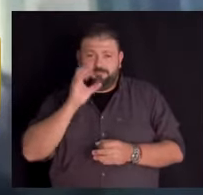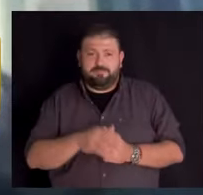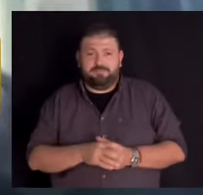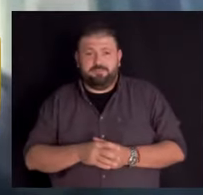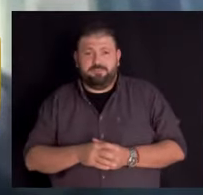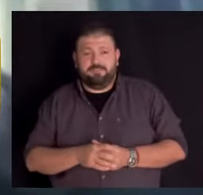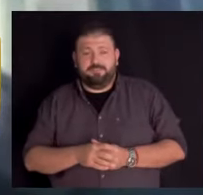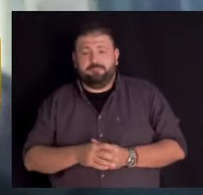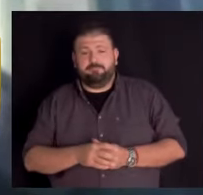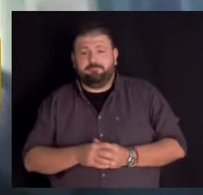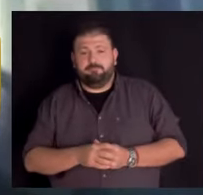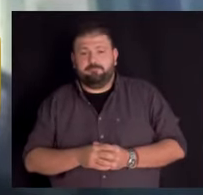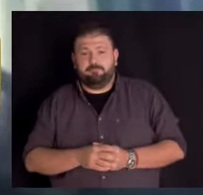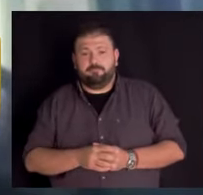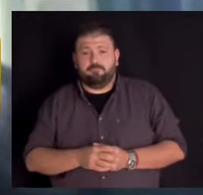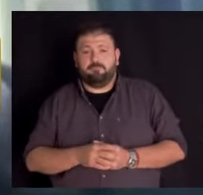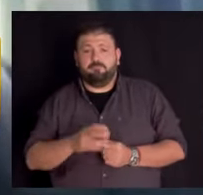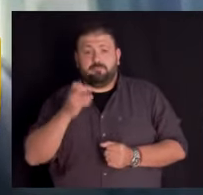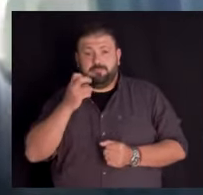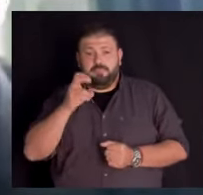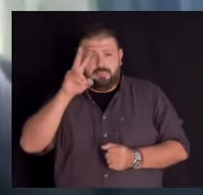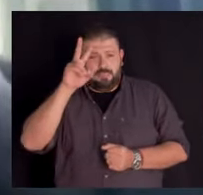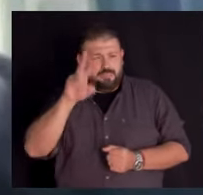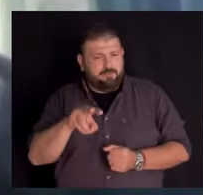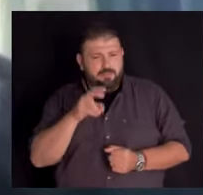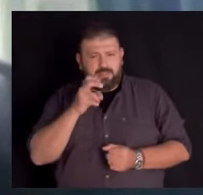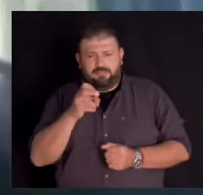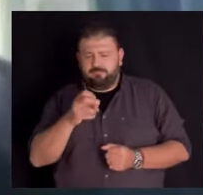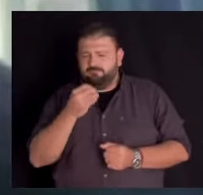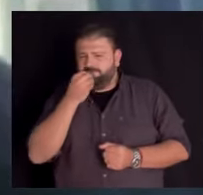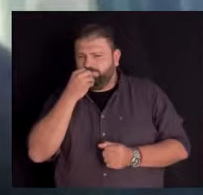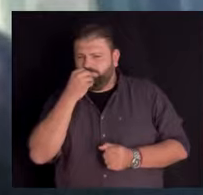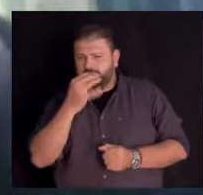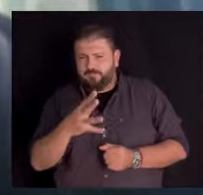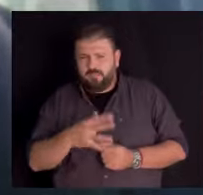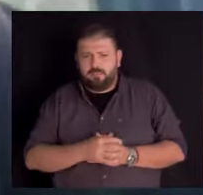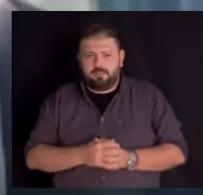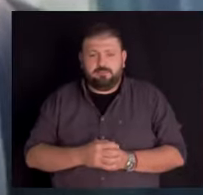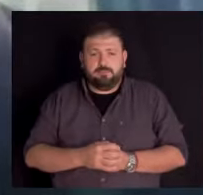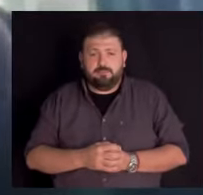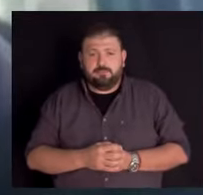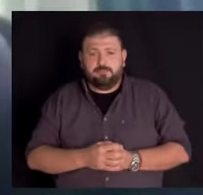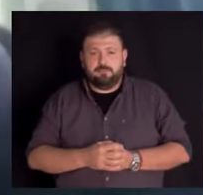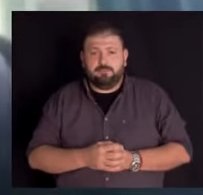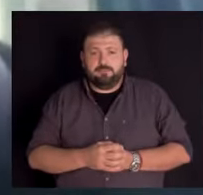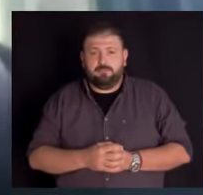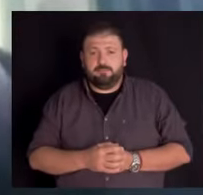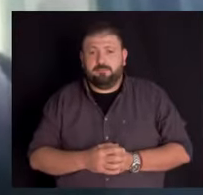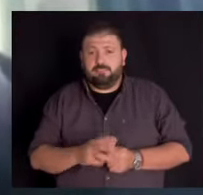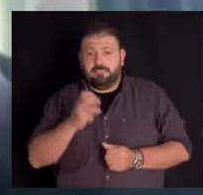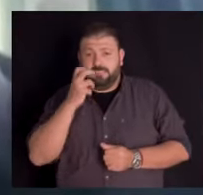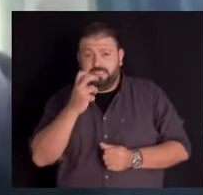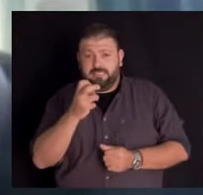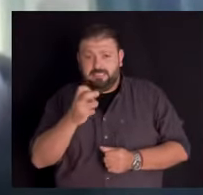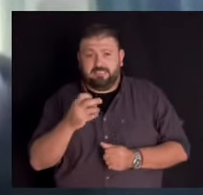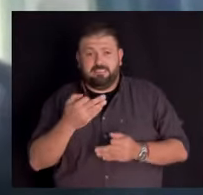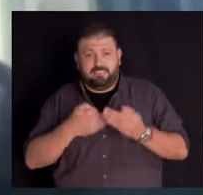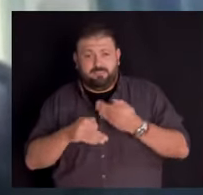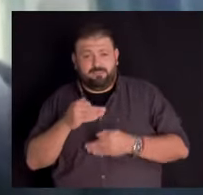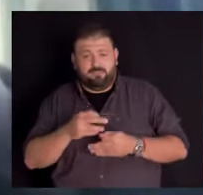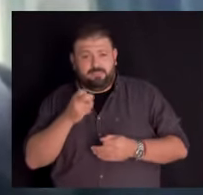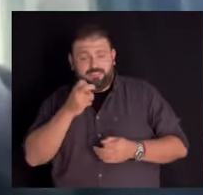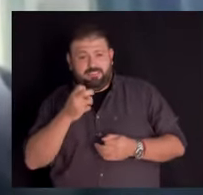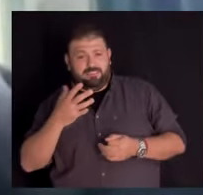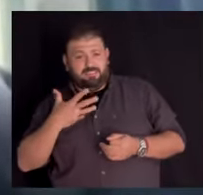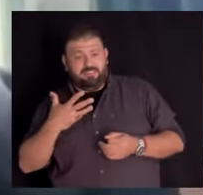es espectacular. ese extracto regaliz que lo trae el Ego